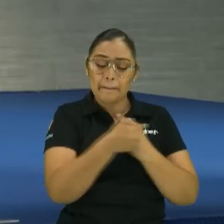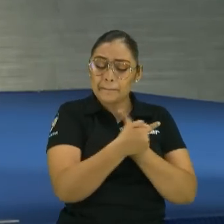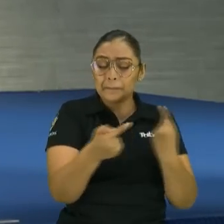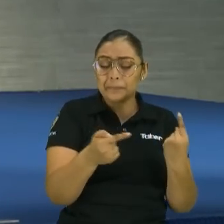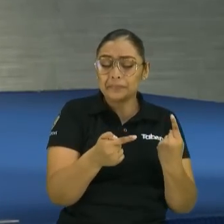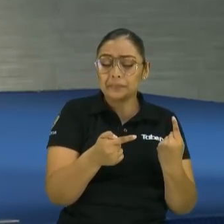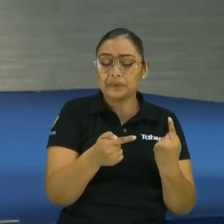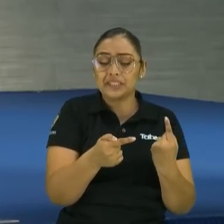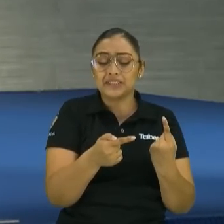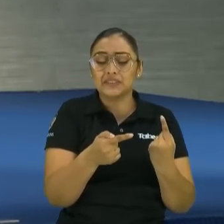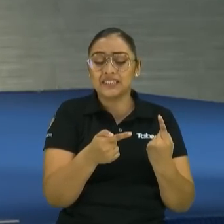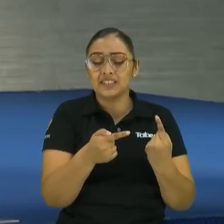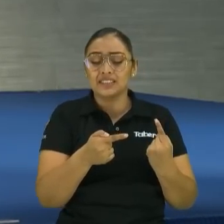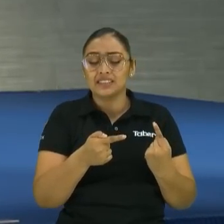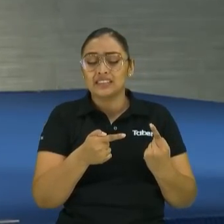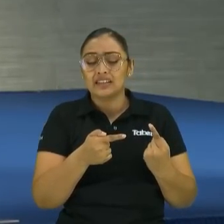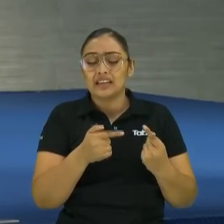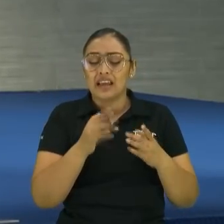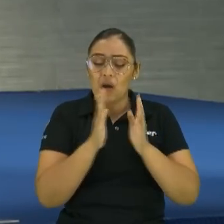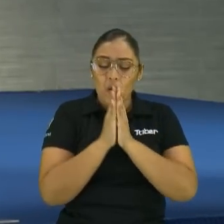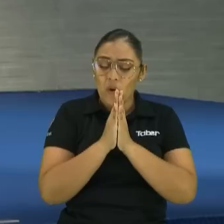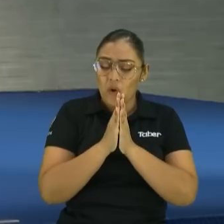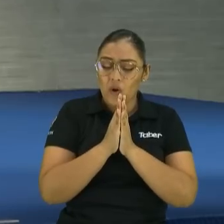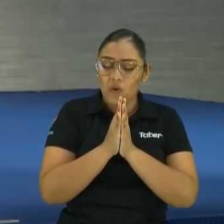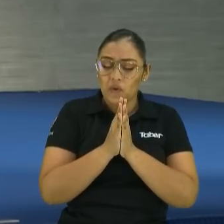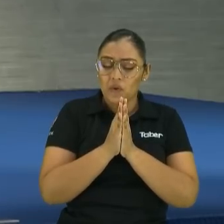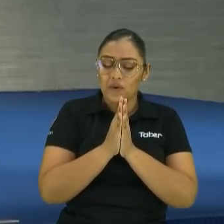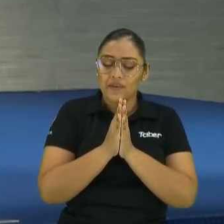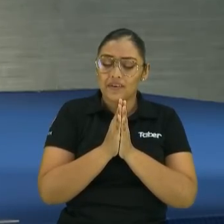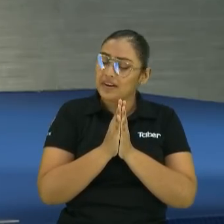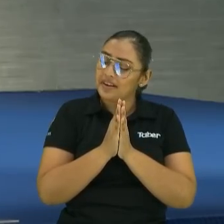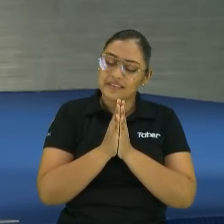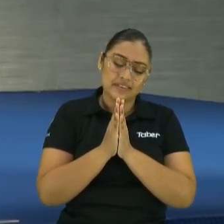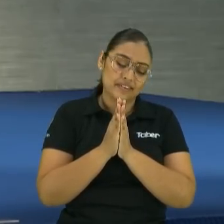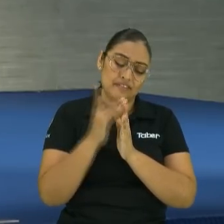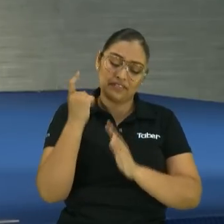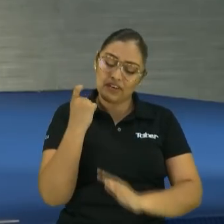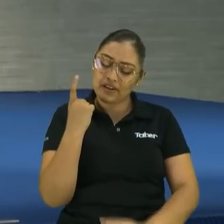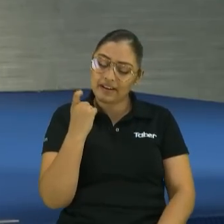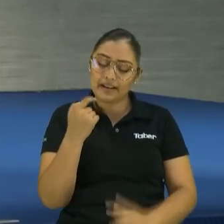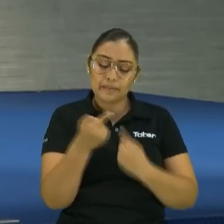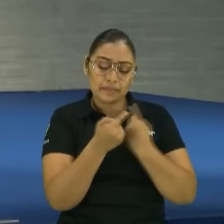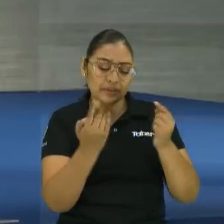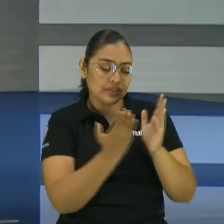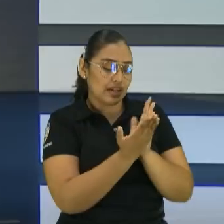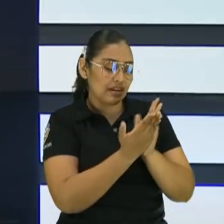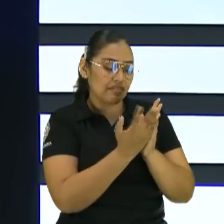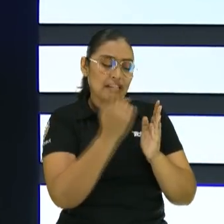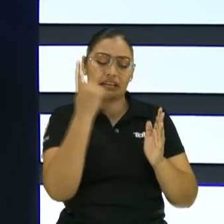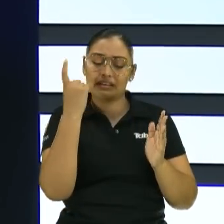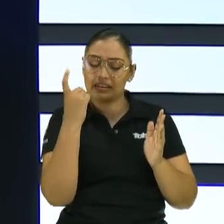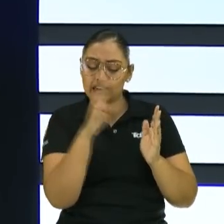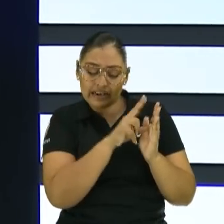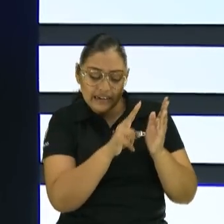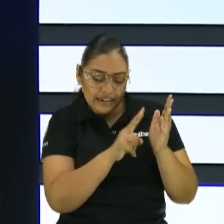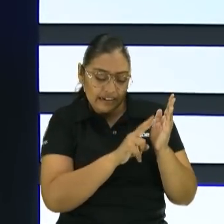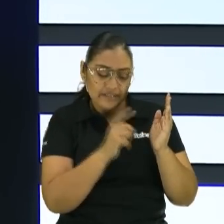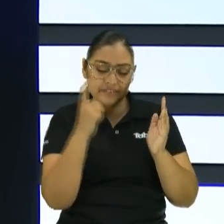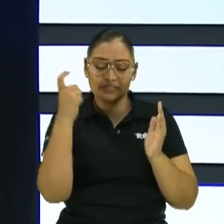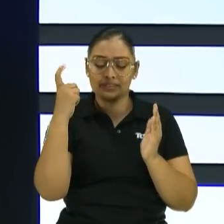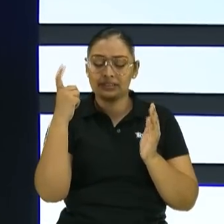orar para los que dejaron de escuchar y leer tu palabra para los que han dejado de congregarse